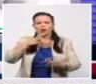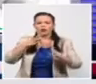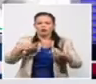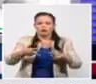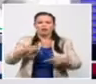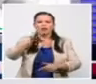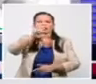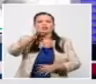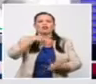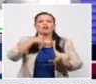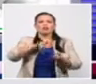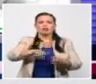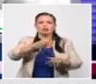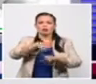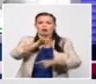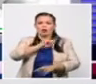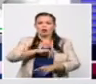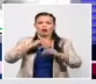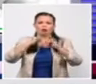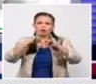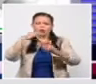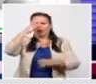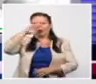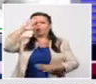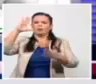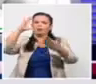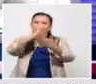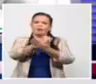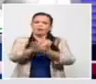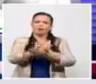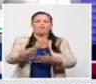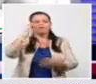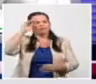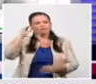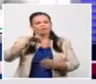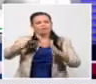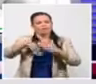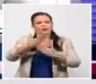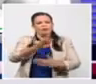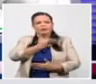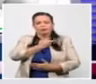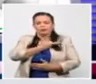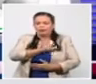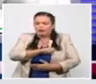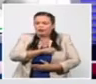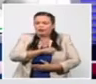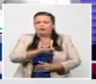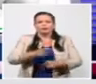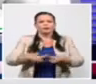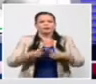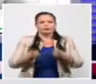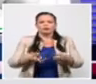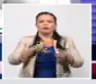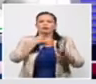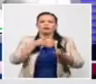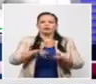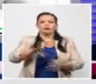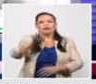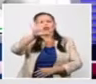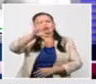del día de ayer La Nación. Atención, es un día triste para los cubanos. 5 fallecidos a consecuencia de